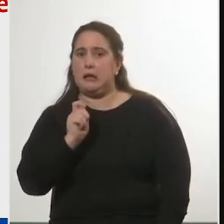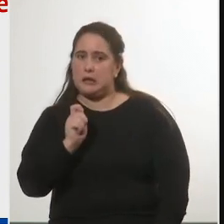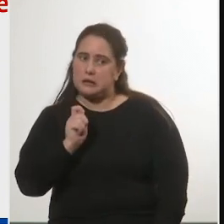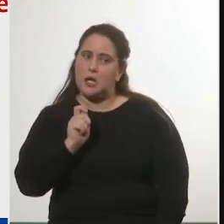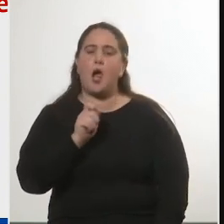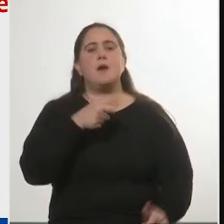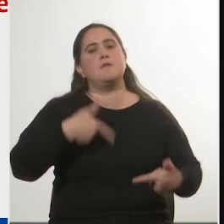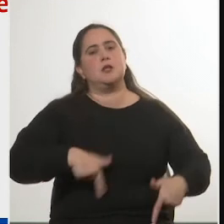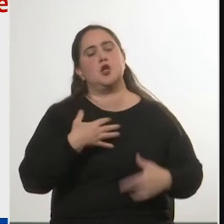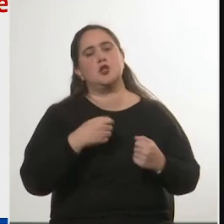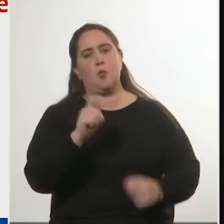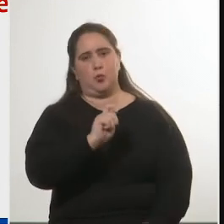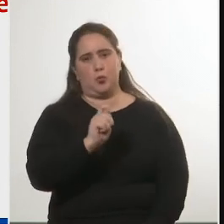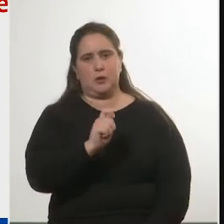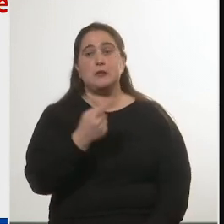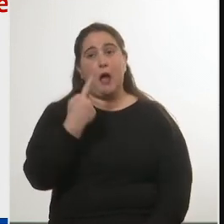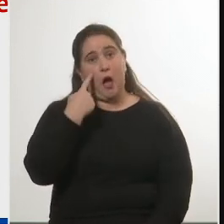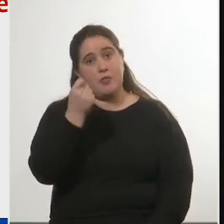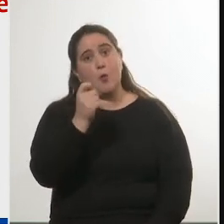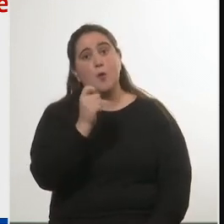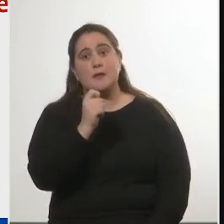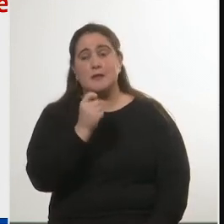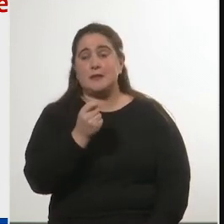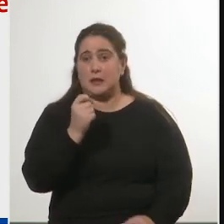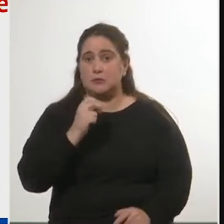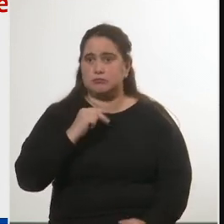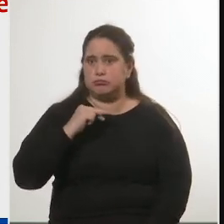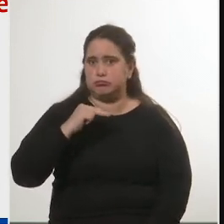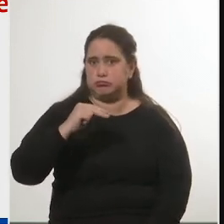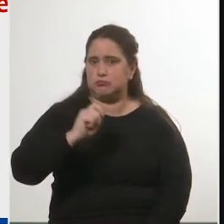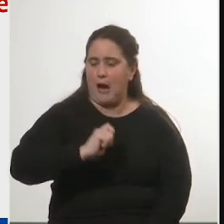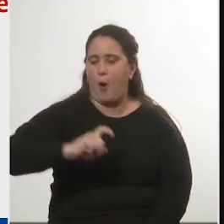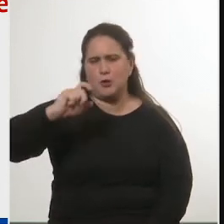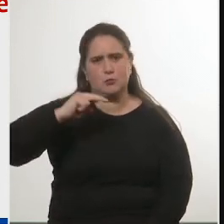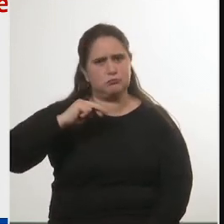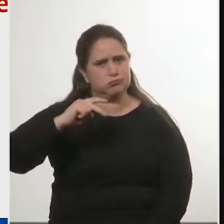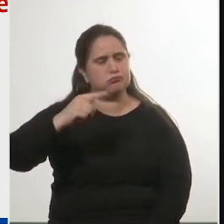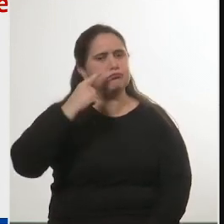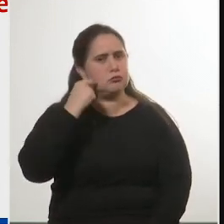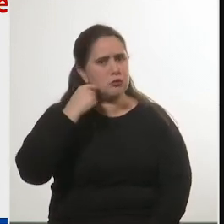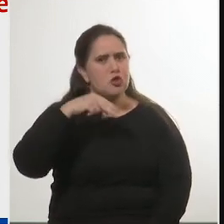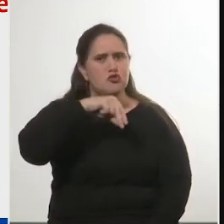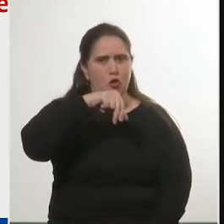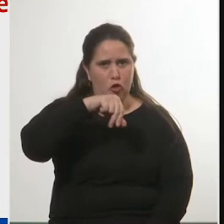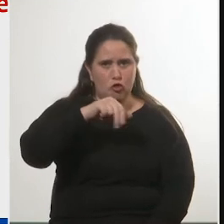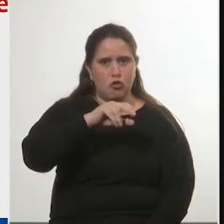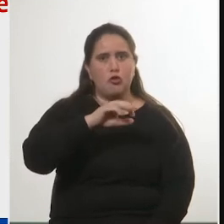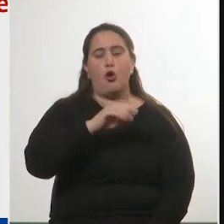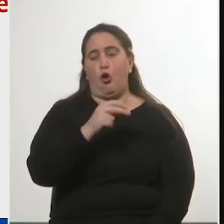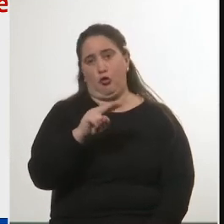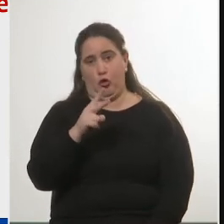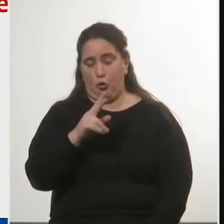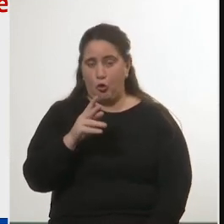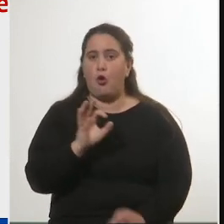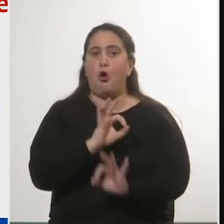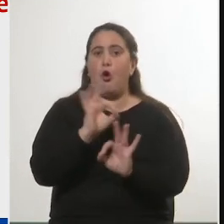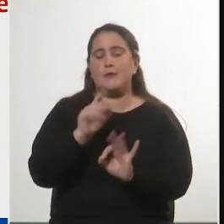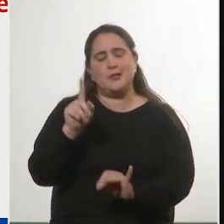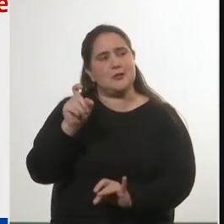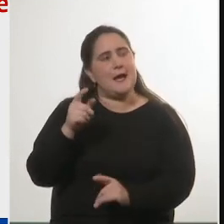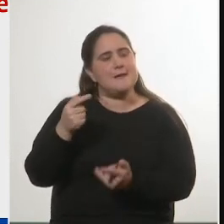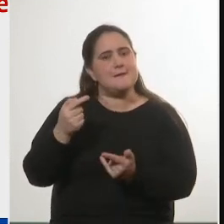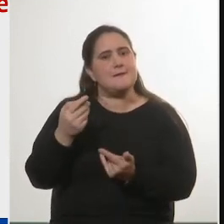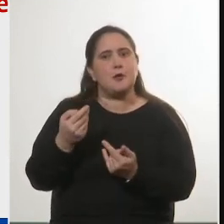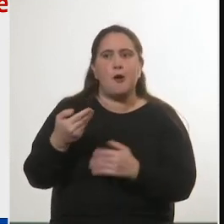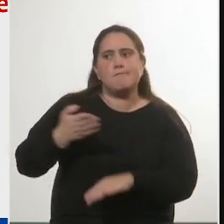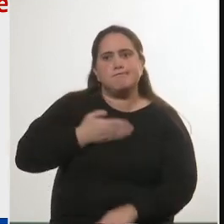Pública. Si se identificara un aumento sostenido de los valores de cloruros o de sodios y o se